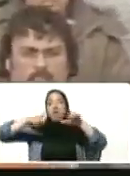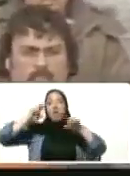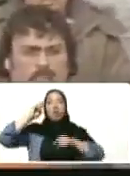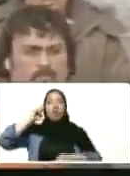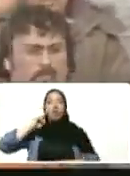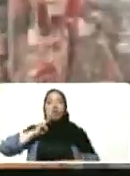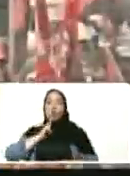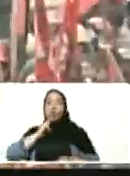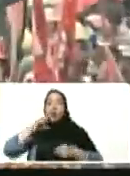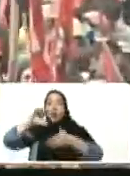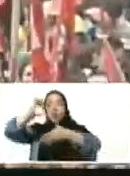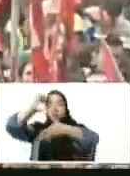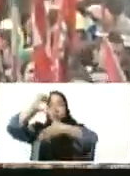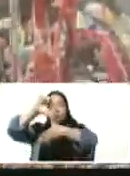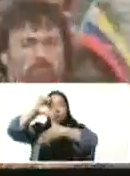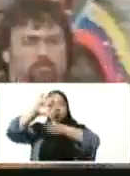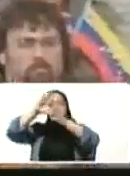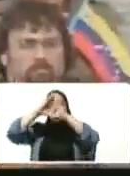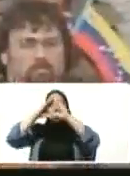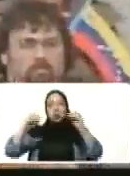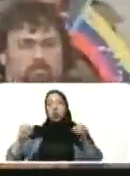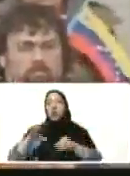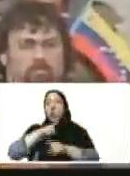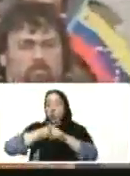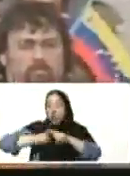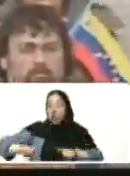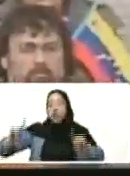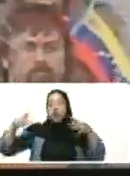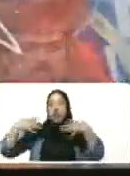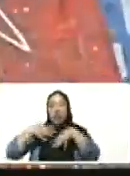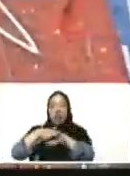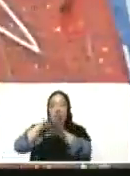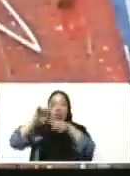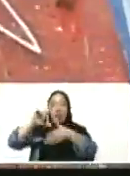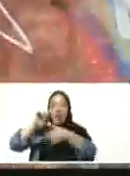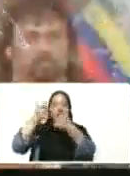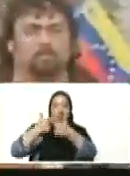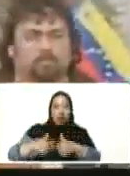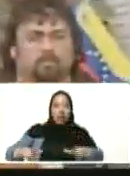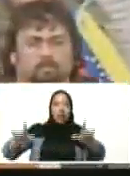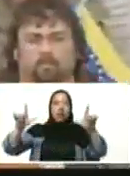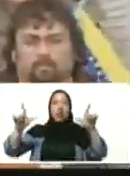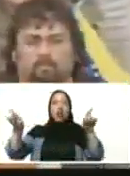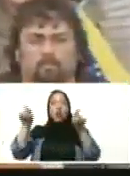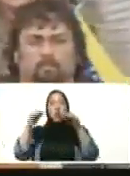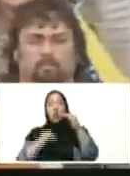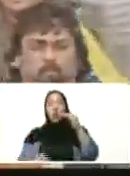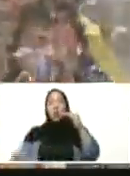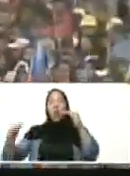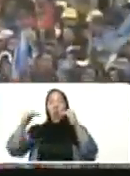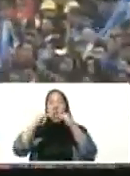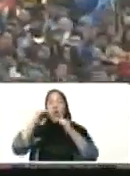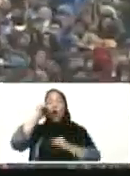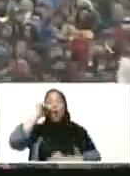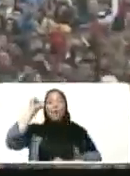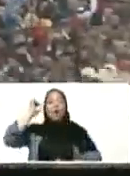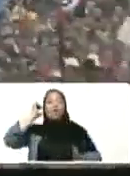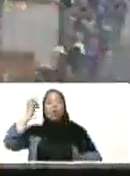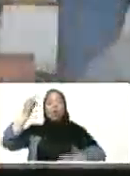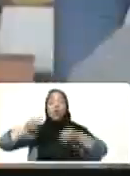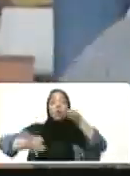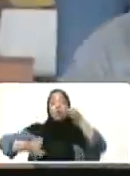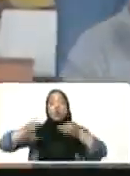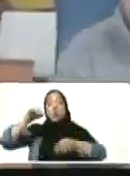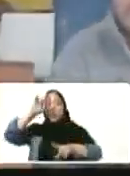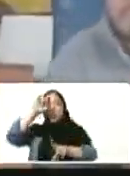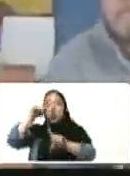bolivariana para las Américas, una verdadera integración liberadora para la igualdad, para la justicia y para la paz. ¡Llegó